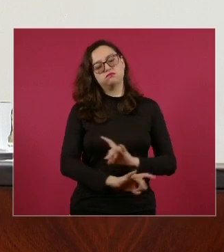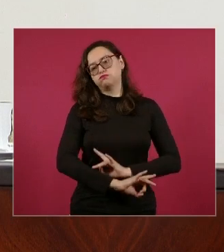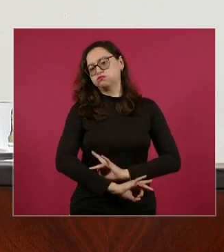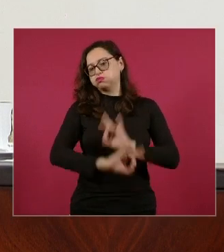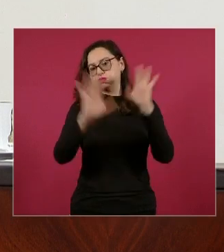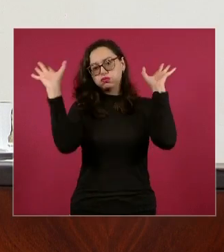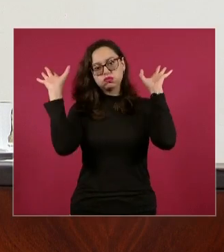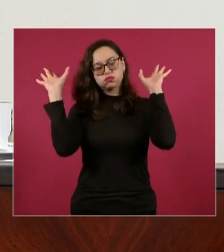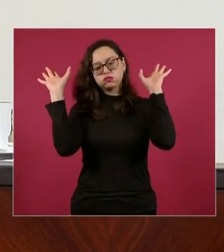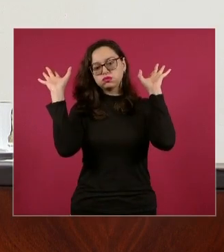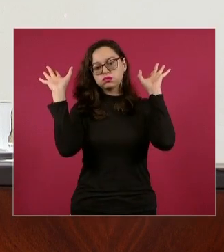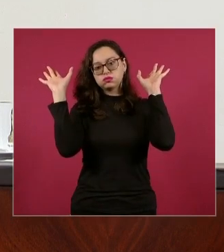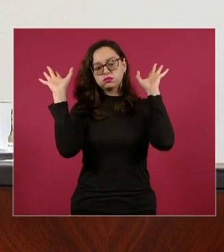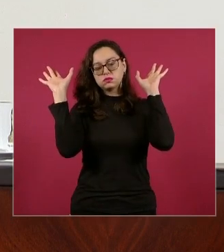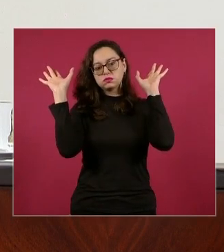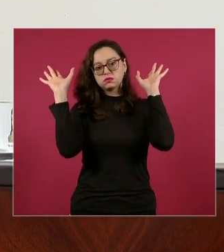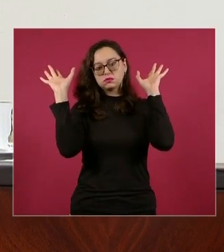y hay demasiada